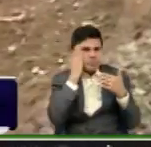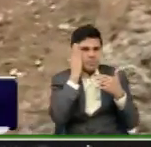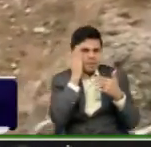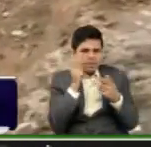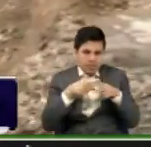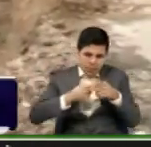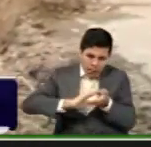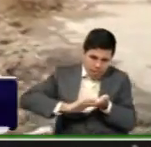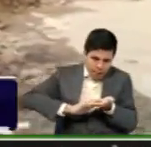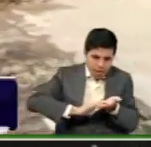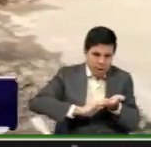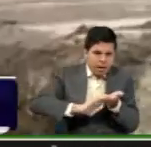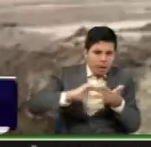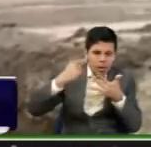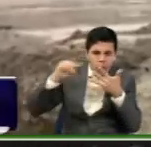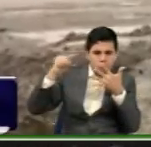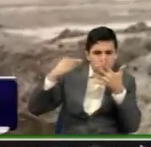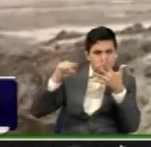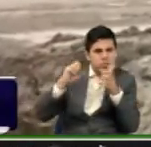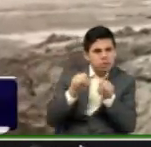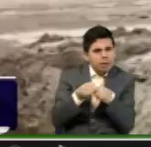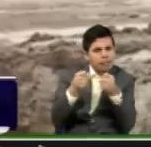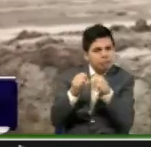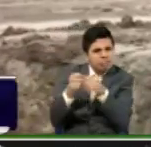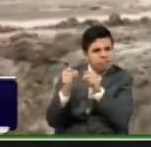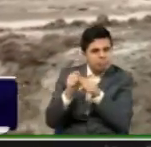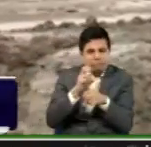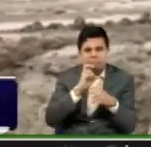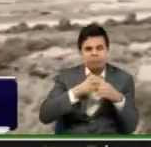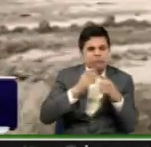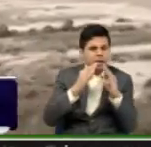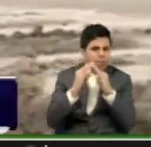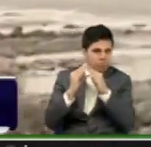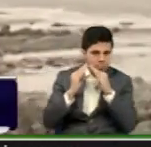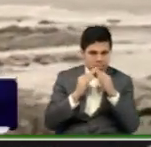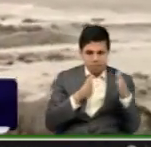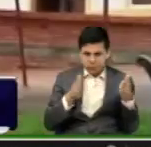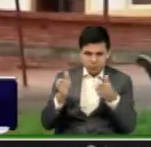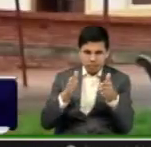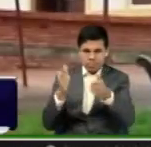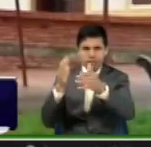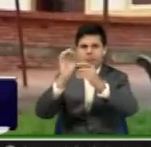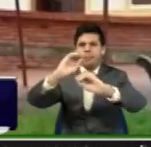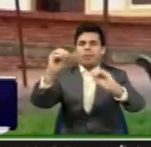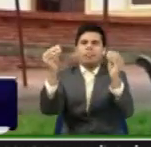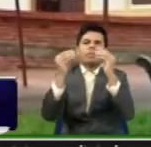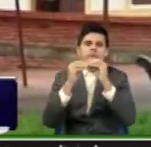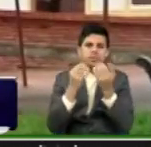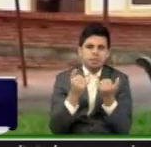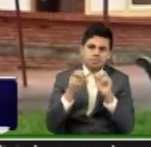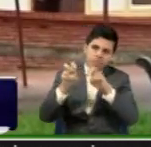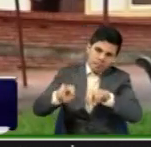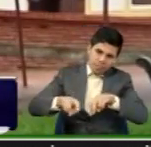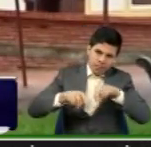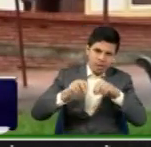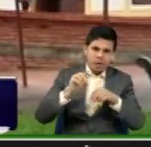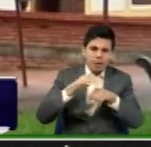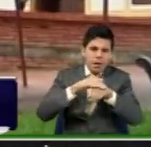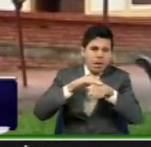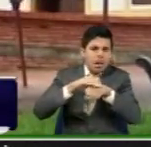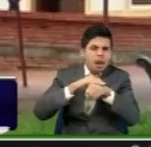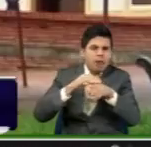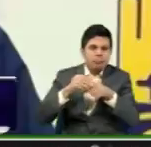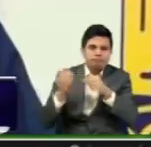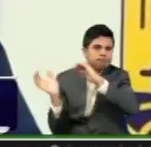tomar las evidencias de los daños que se han tenido en viviendas, carreteras, pero también en cultivos como el durazno y